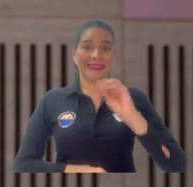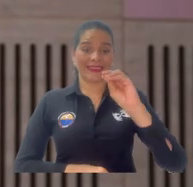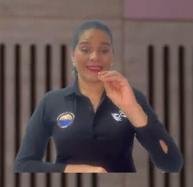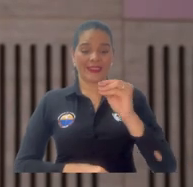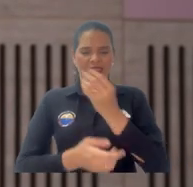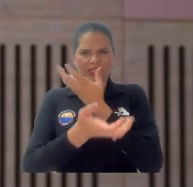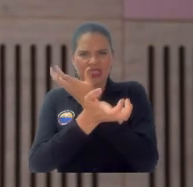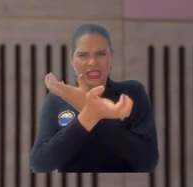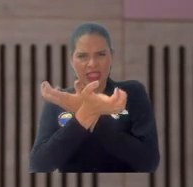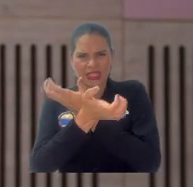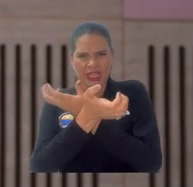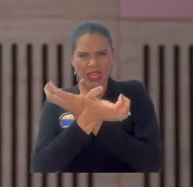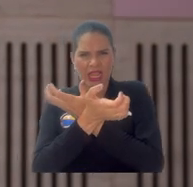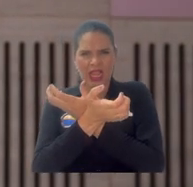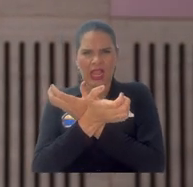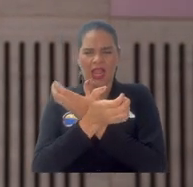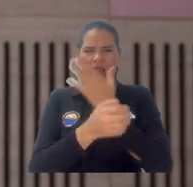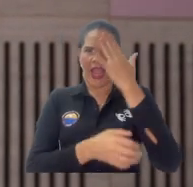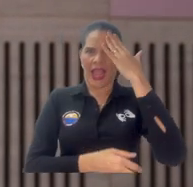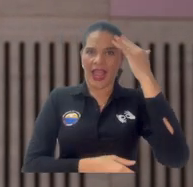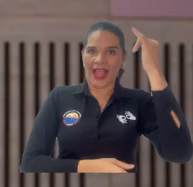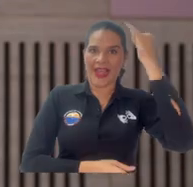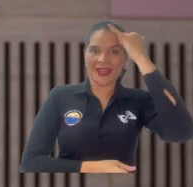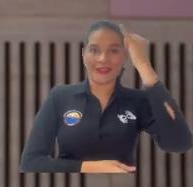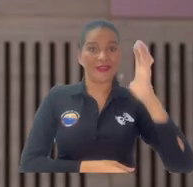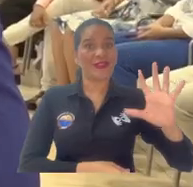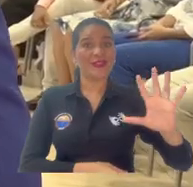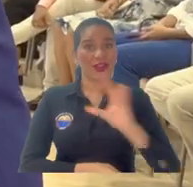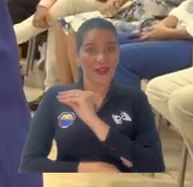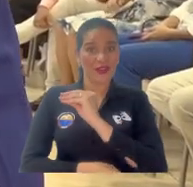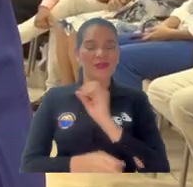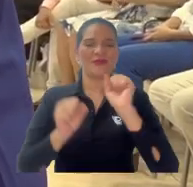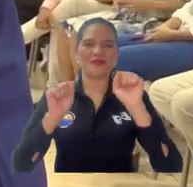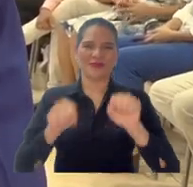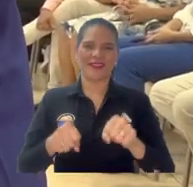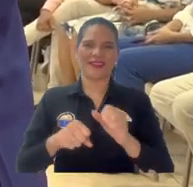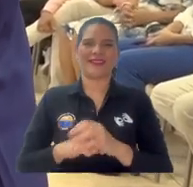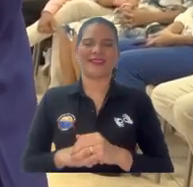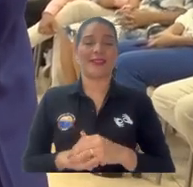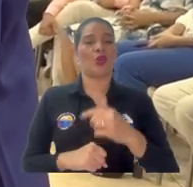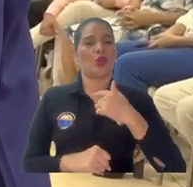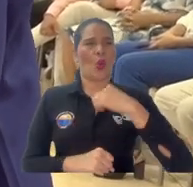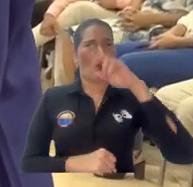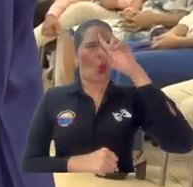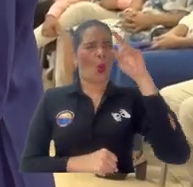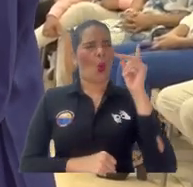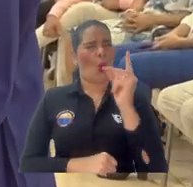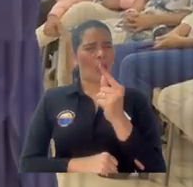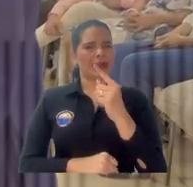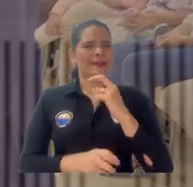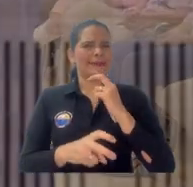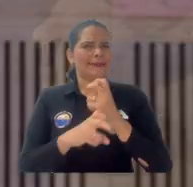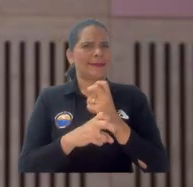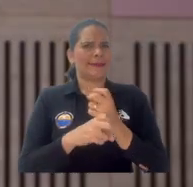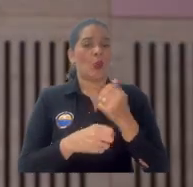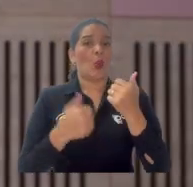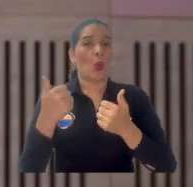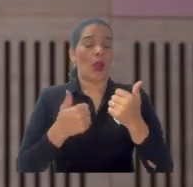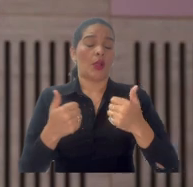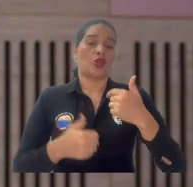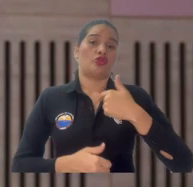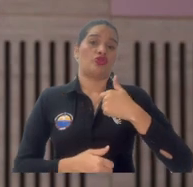La ciencia, la academia, está para todos. A mí creo que más duro, porque me